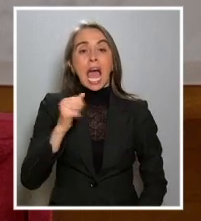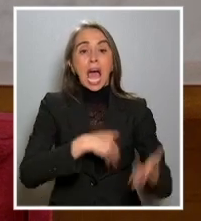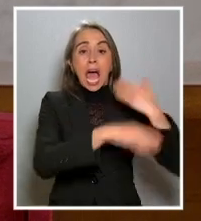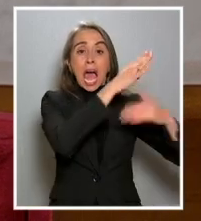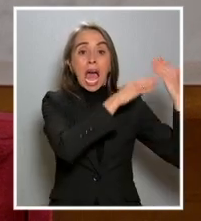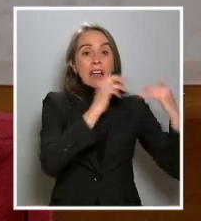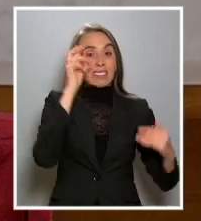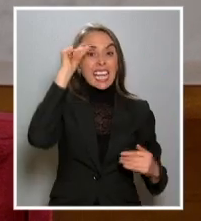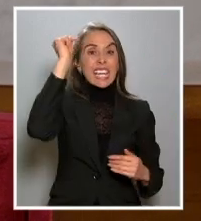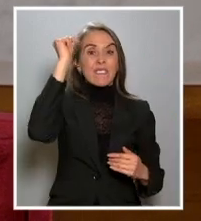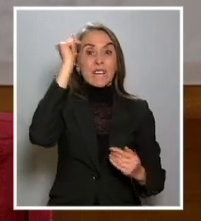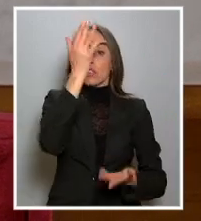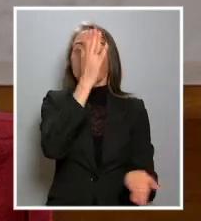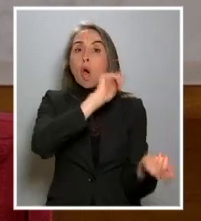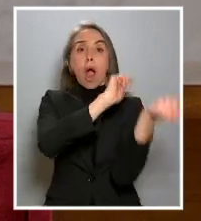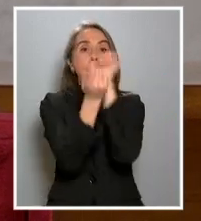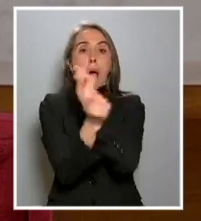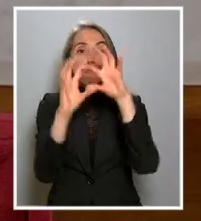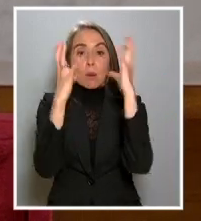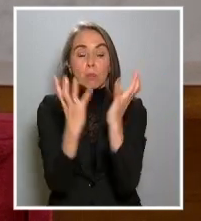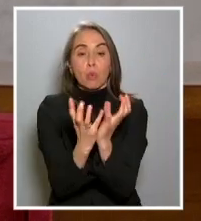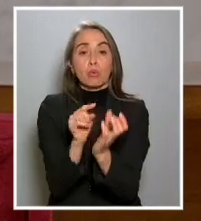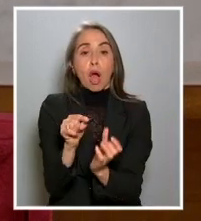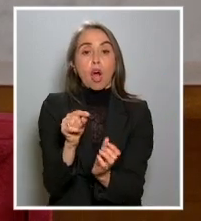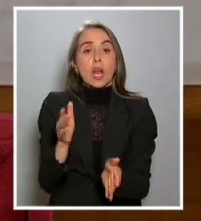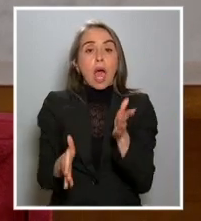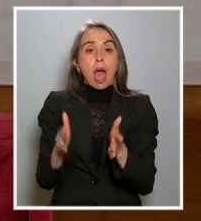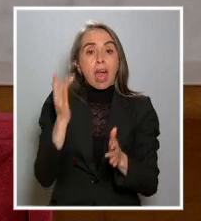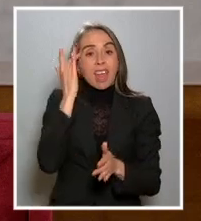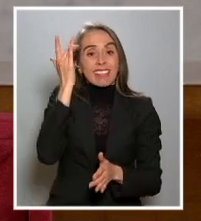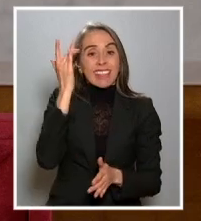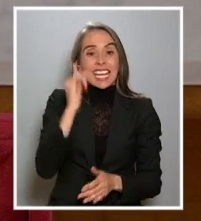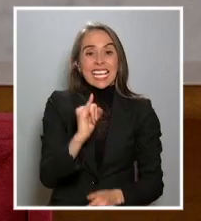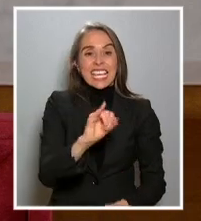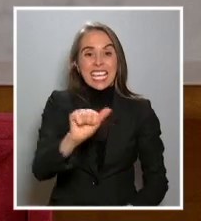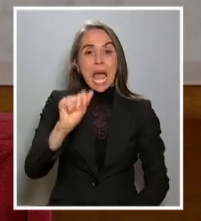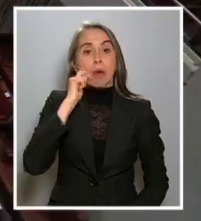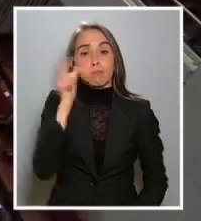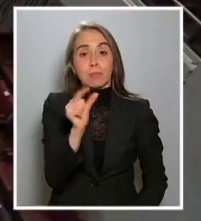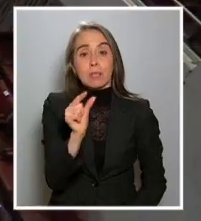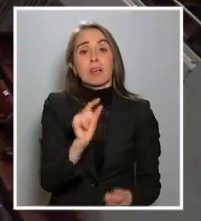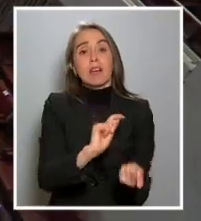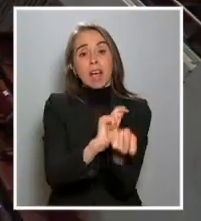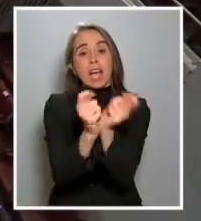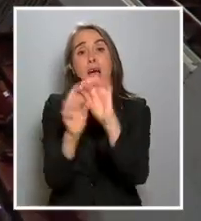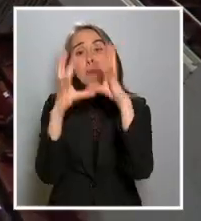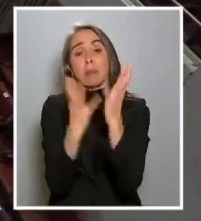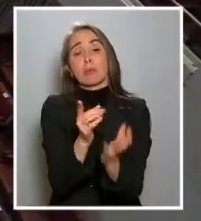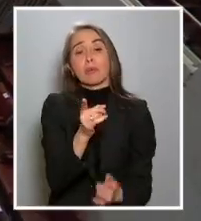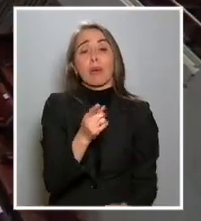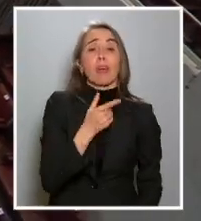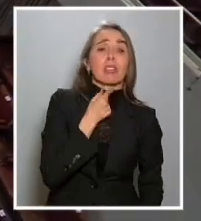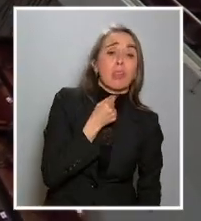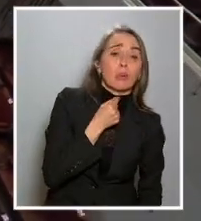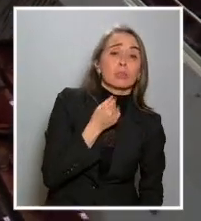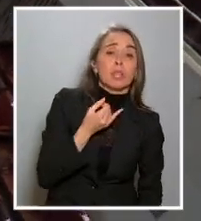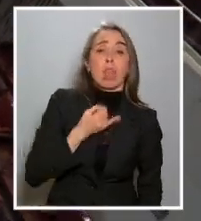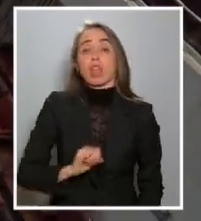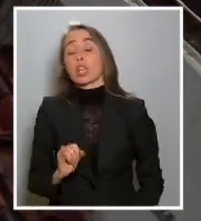el mundo y la inteligencia artificial lo está cambiando. Nos guste o no. Genera